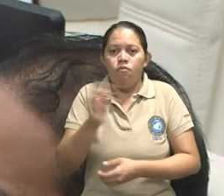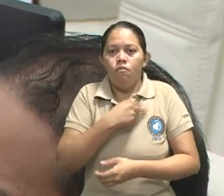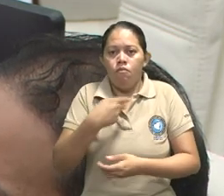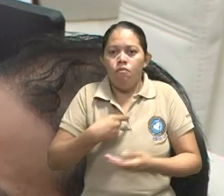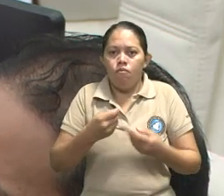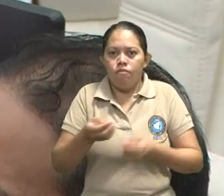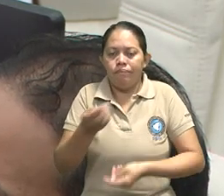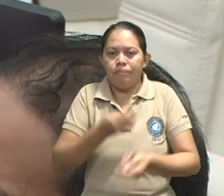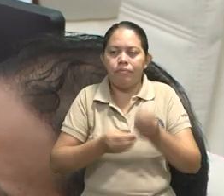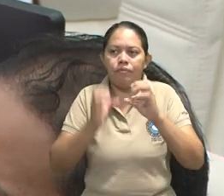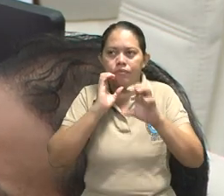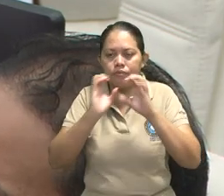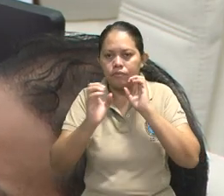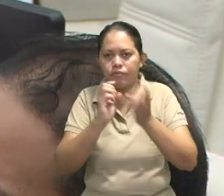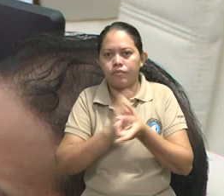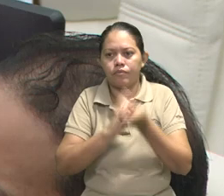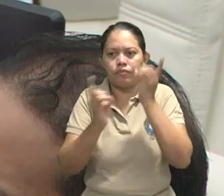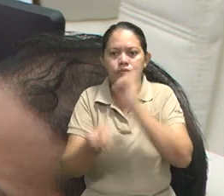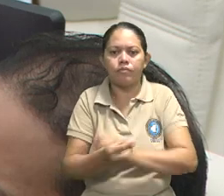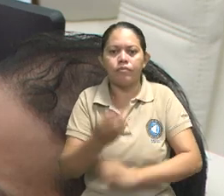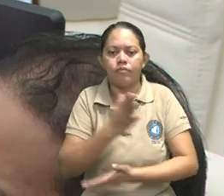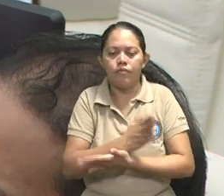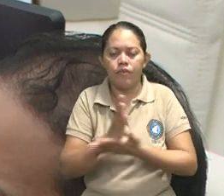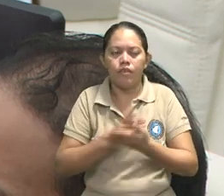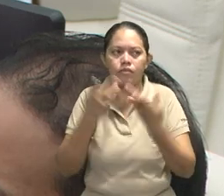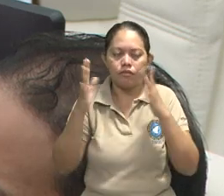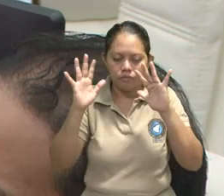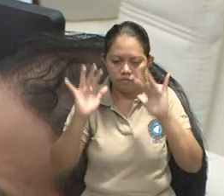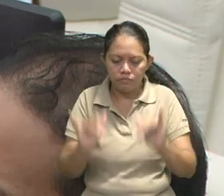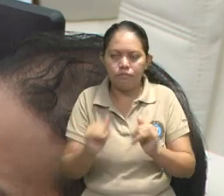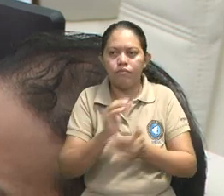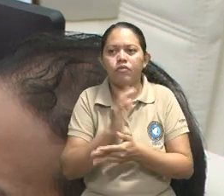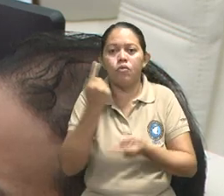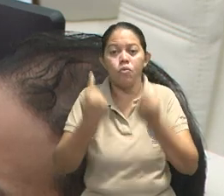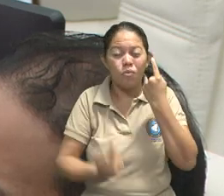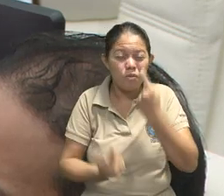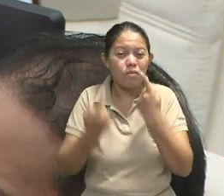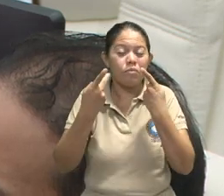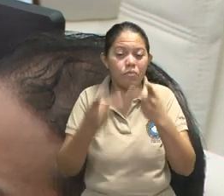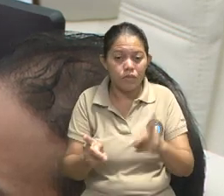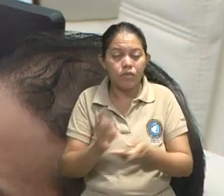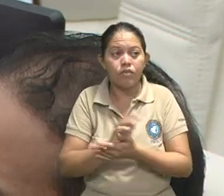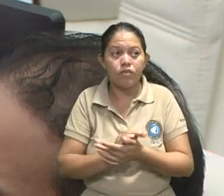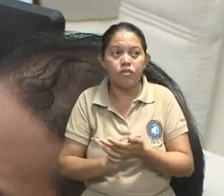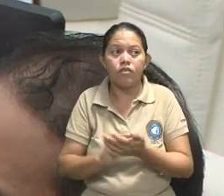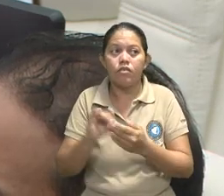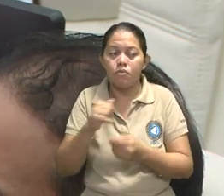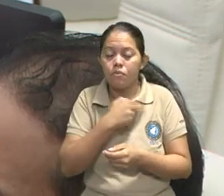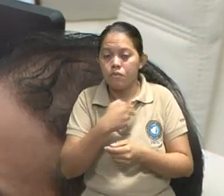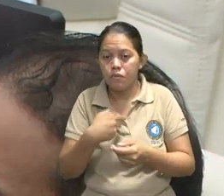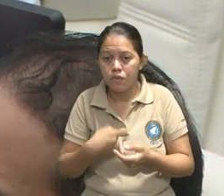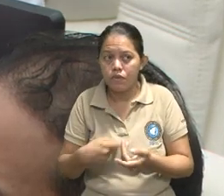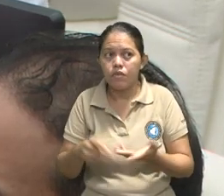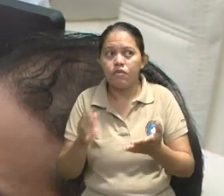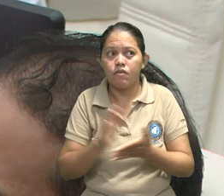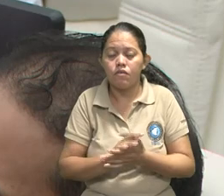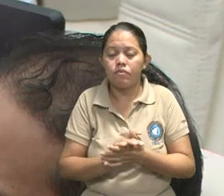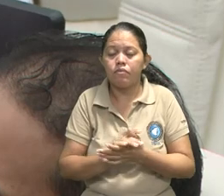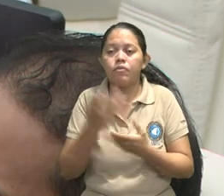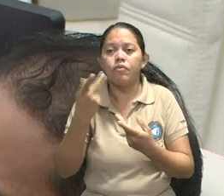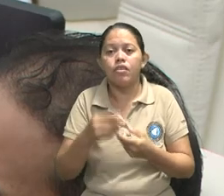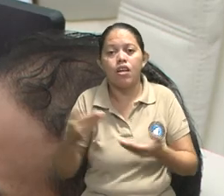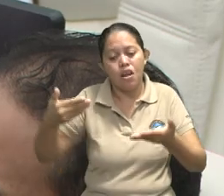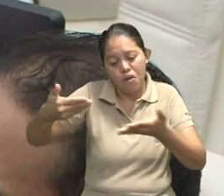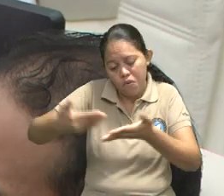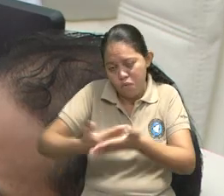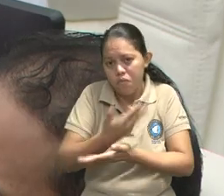de telecomunicaciones estas disposiciones, ya que tal cual estas resultan inaplicables e incongruentes con las